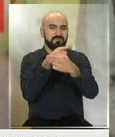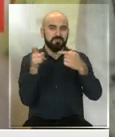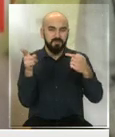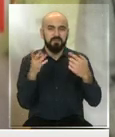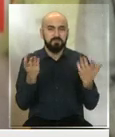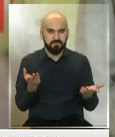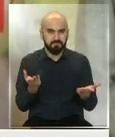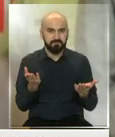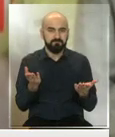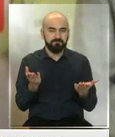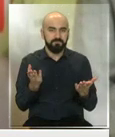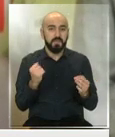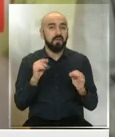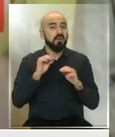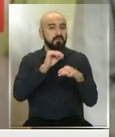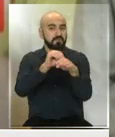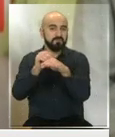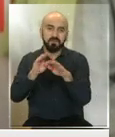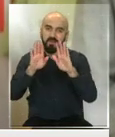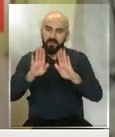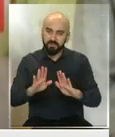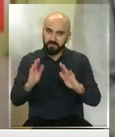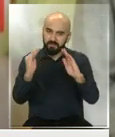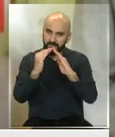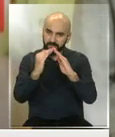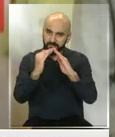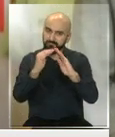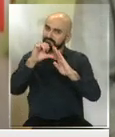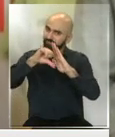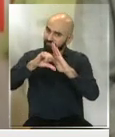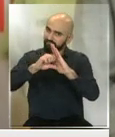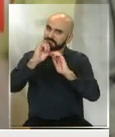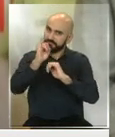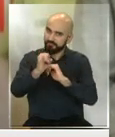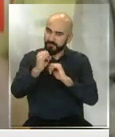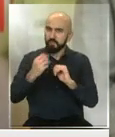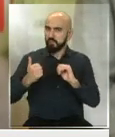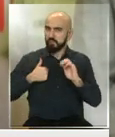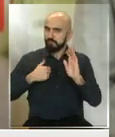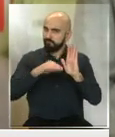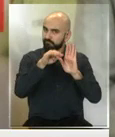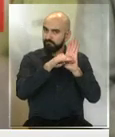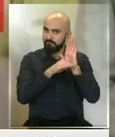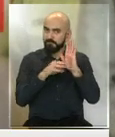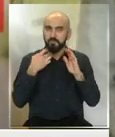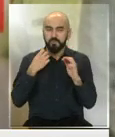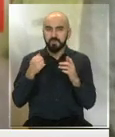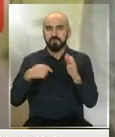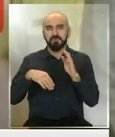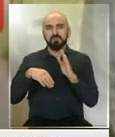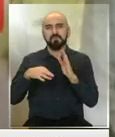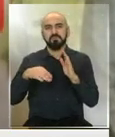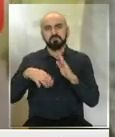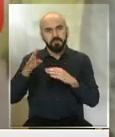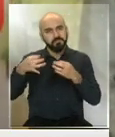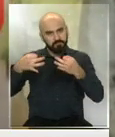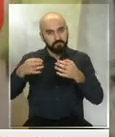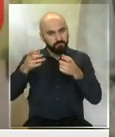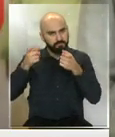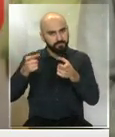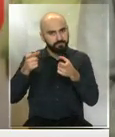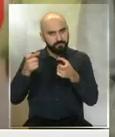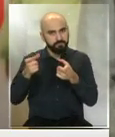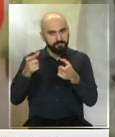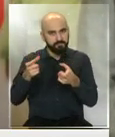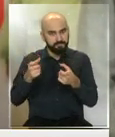llamado a quedarse en casa y a cumplir con las recomendaciones porque habrá fiscalización asegurada en la región